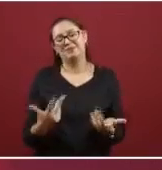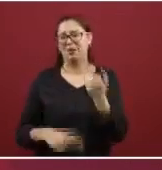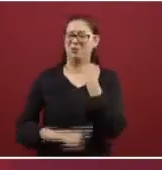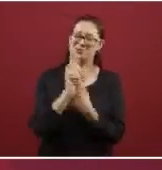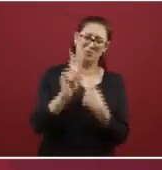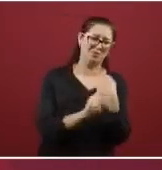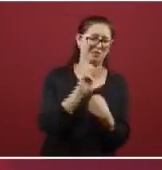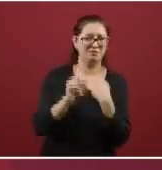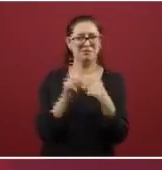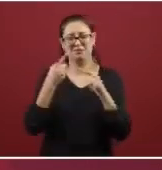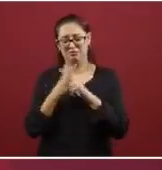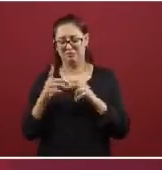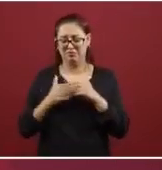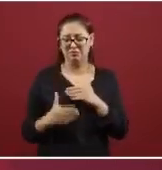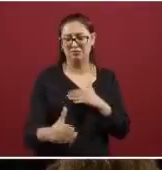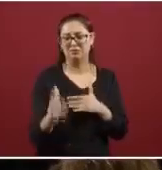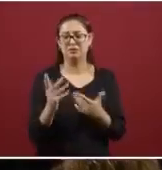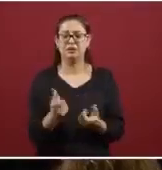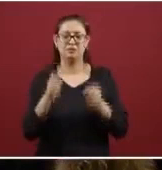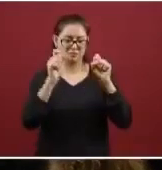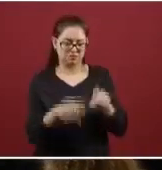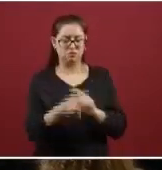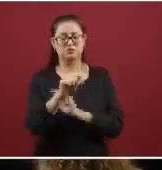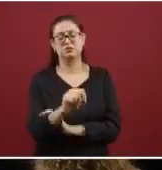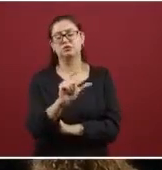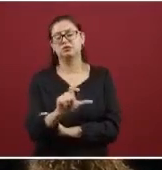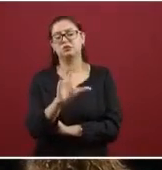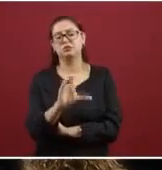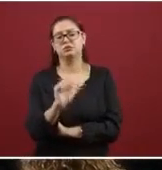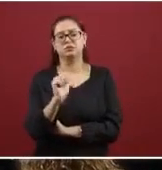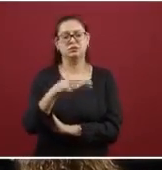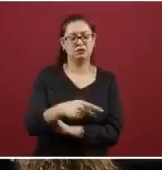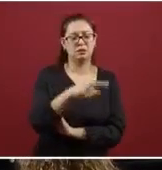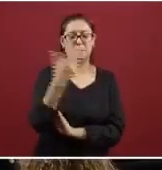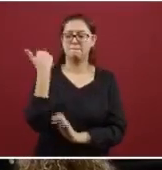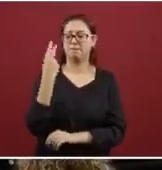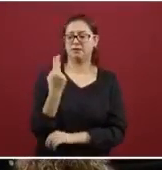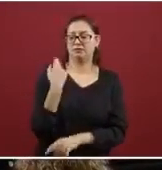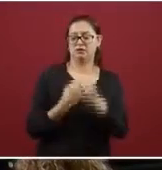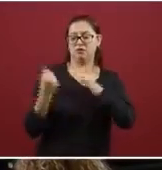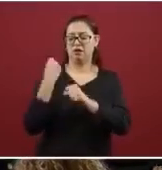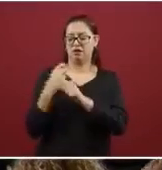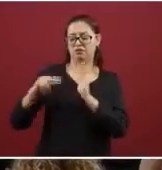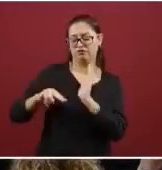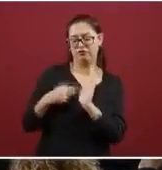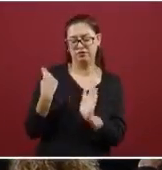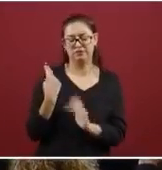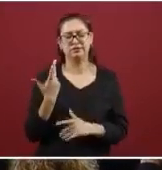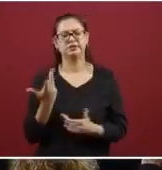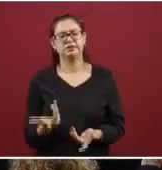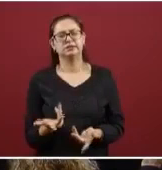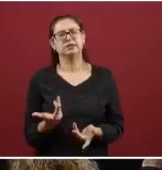problemas, a partir del propio Telecán, que se firmó hace 25 años. Se hizo necesario en